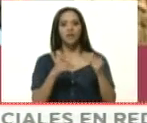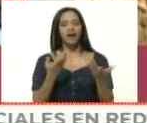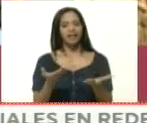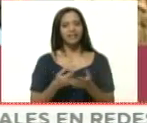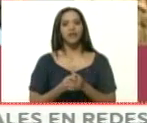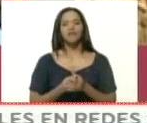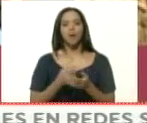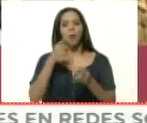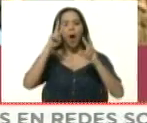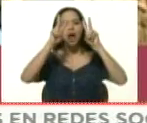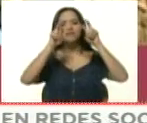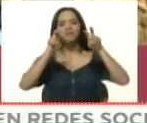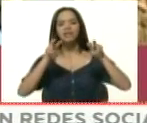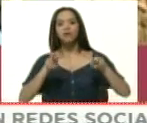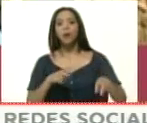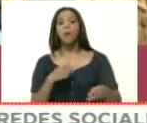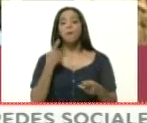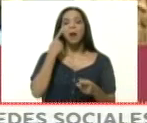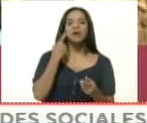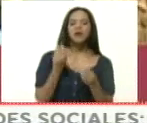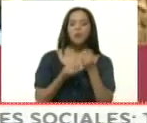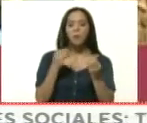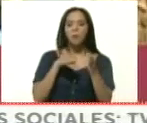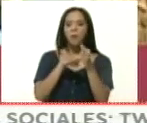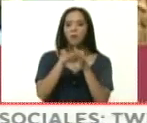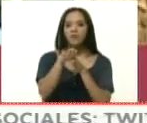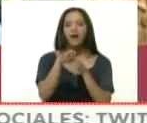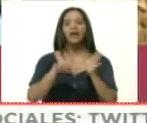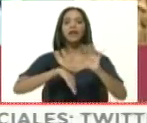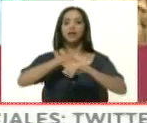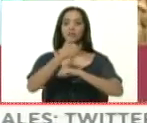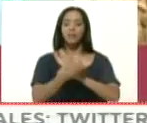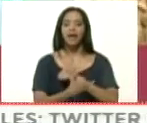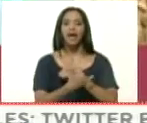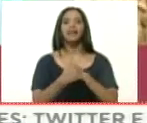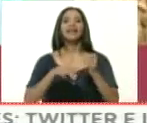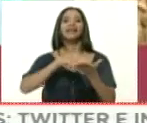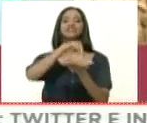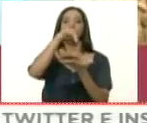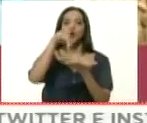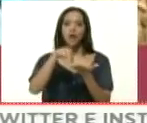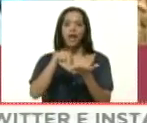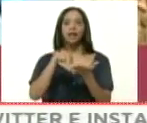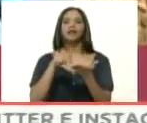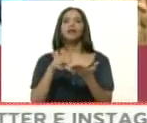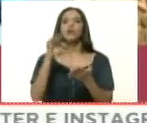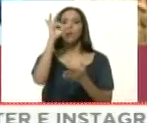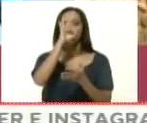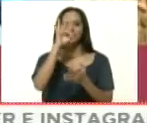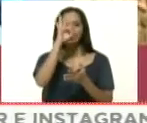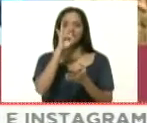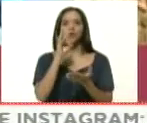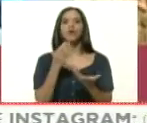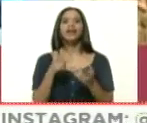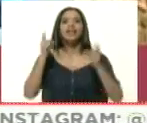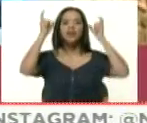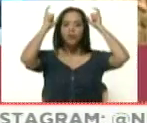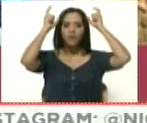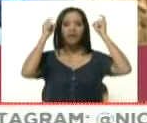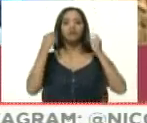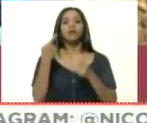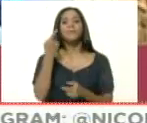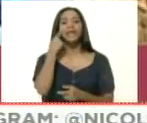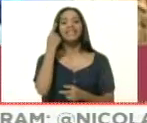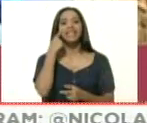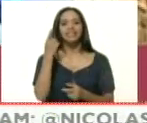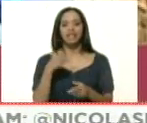una inspección para ver cómo marcha el plan nacional porcino y bovino. Estoy pendiente de